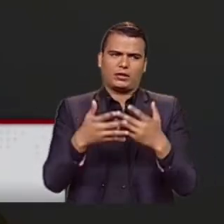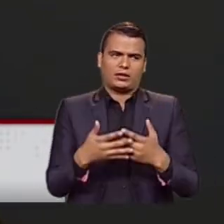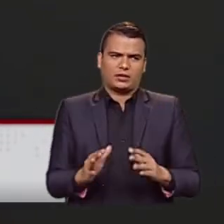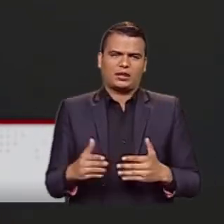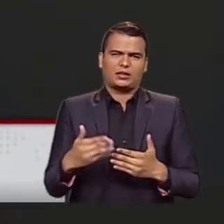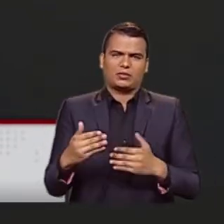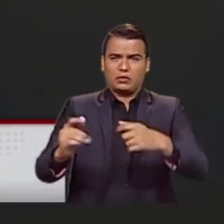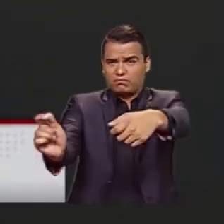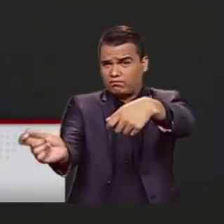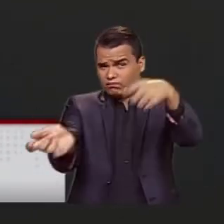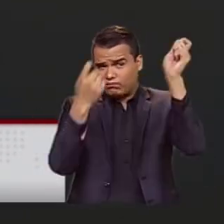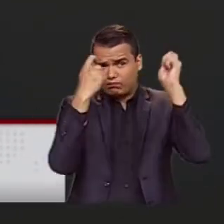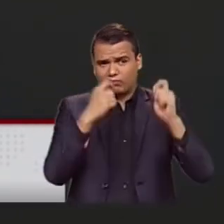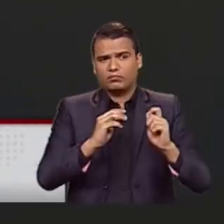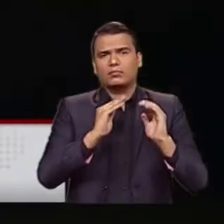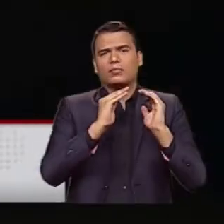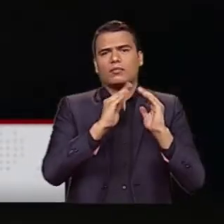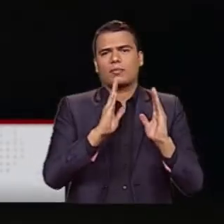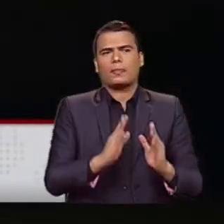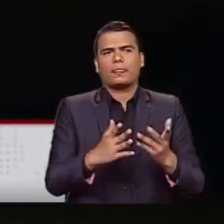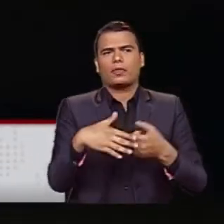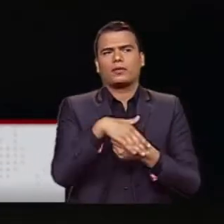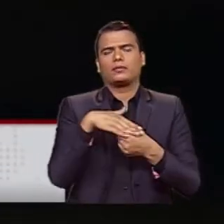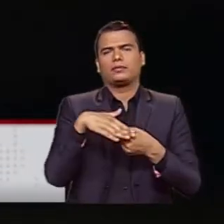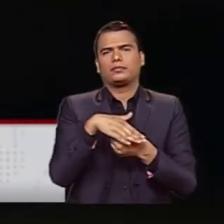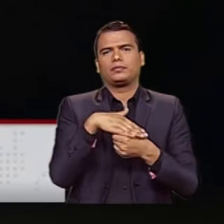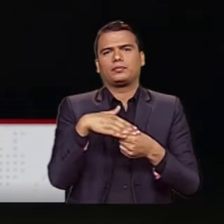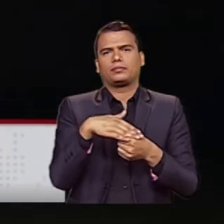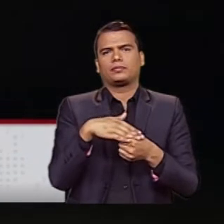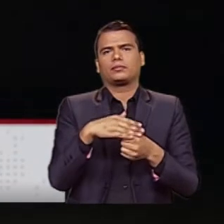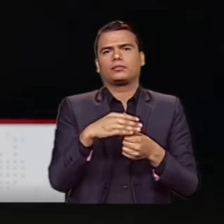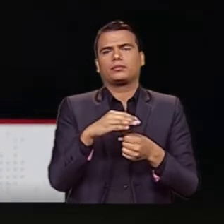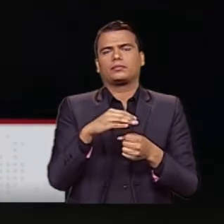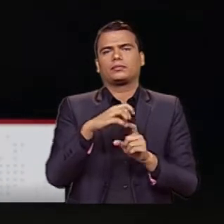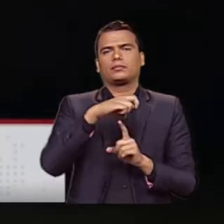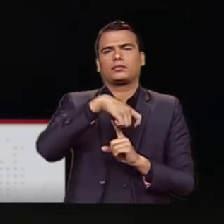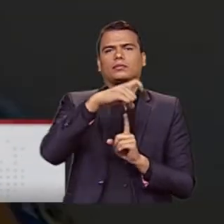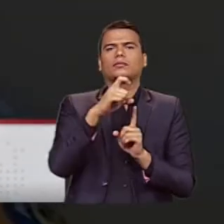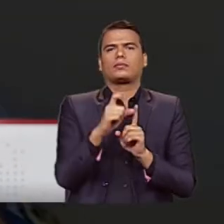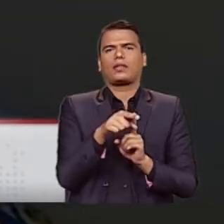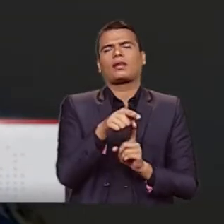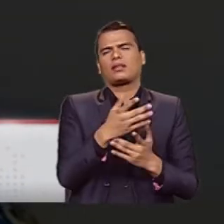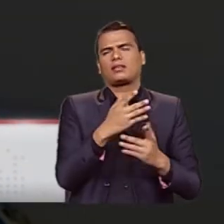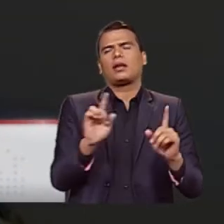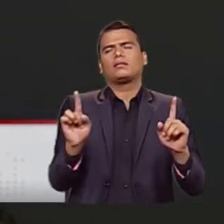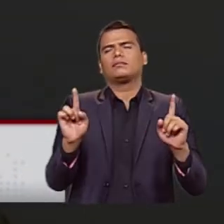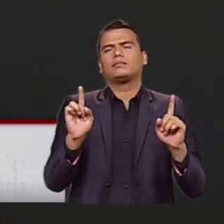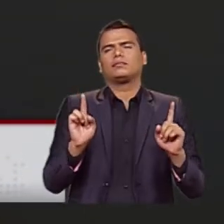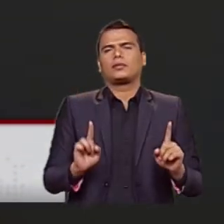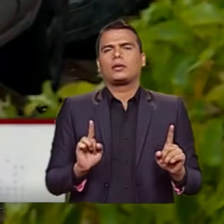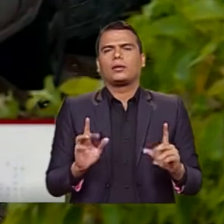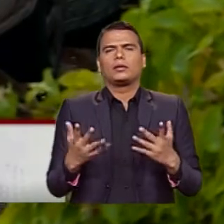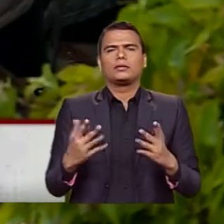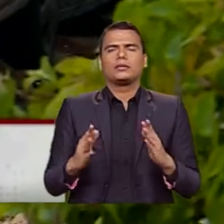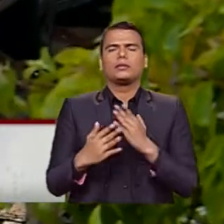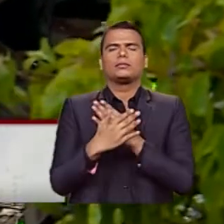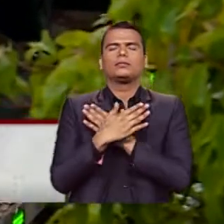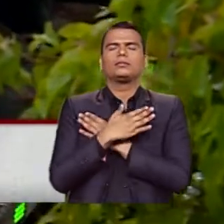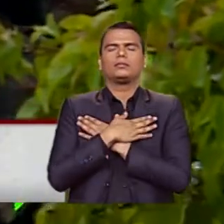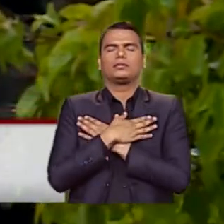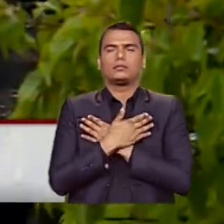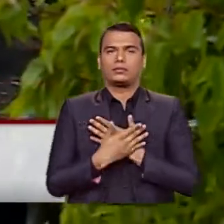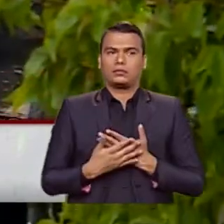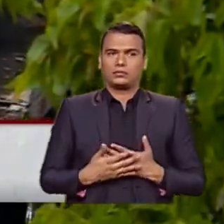trasladado hacia su vivienda en el barrio el trébol donde se realizarán por supuesto su velación de otra